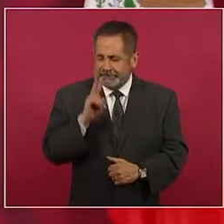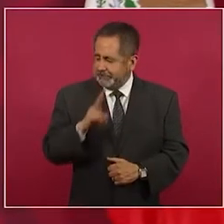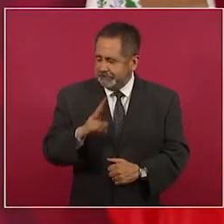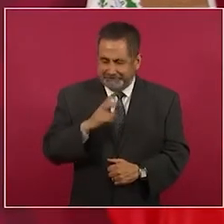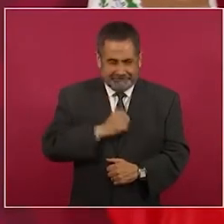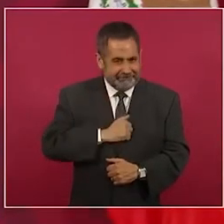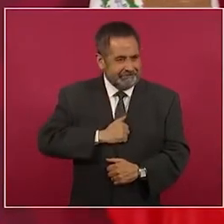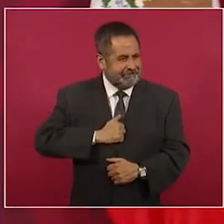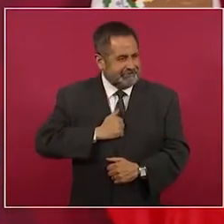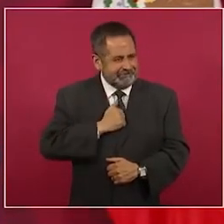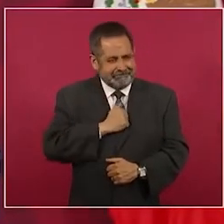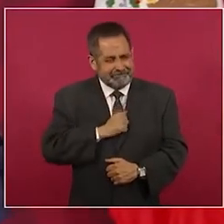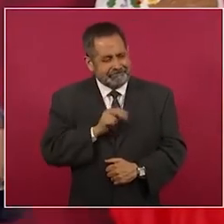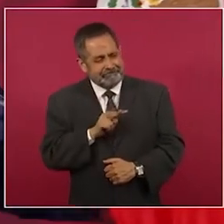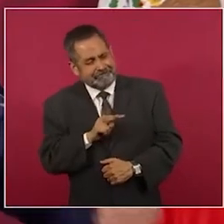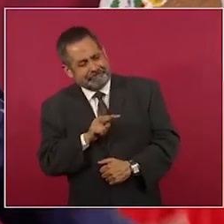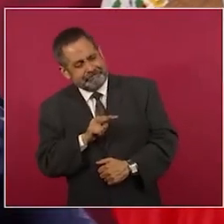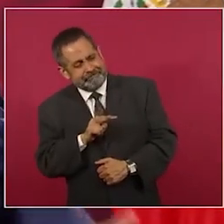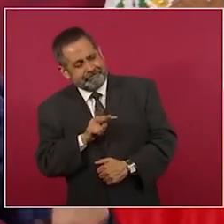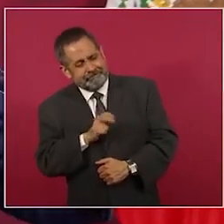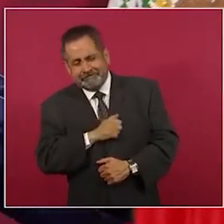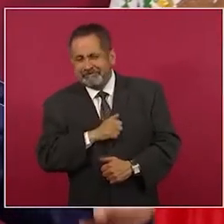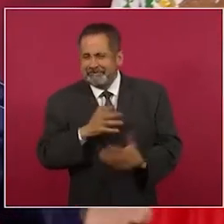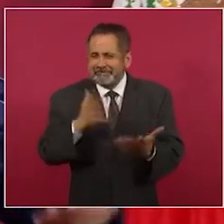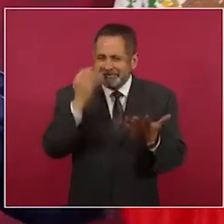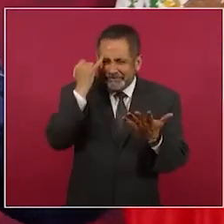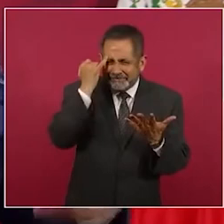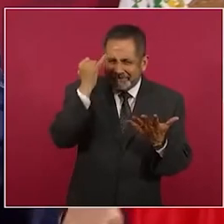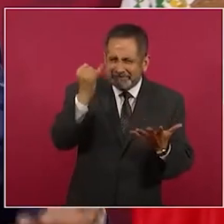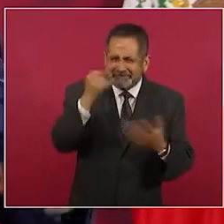Lamentable. Imagínense el